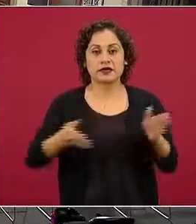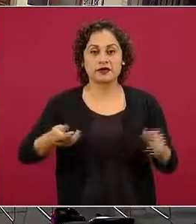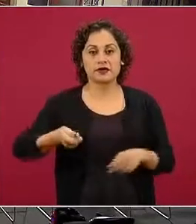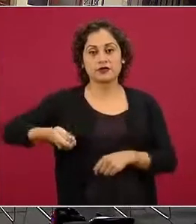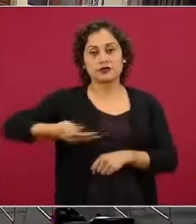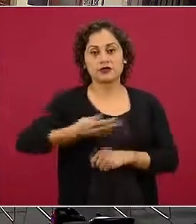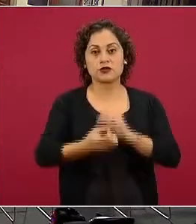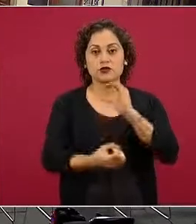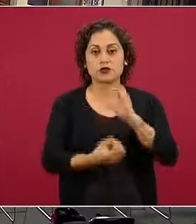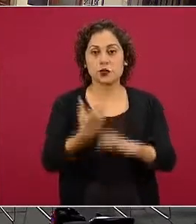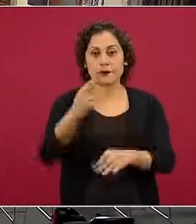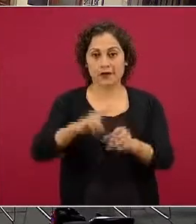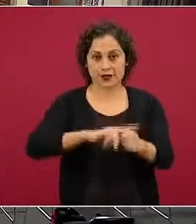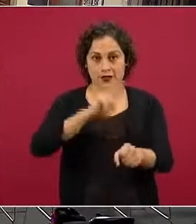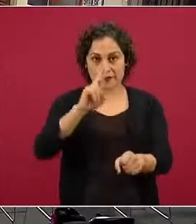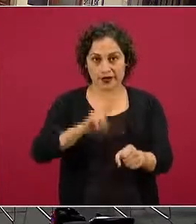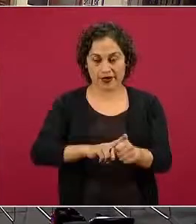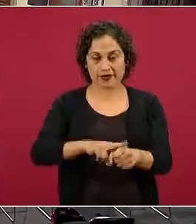normalidad,